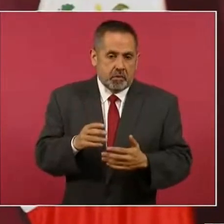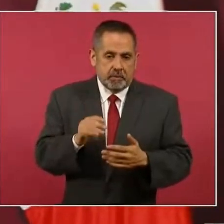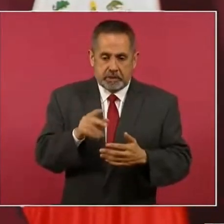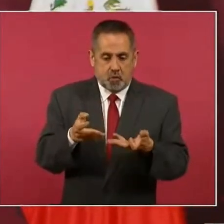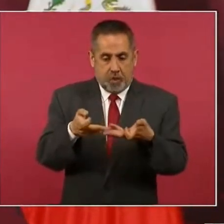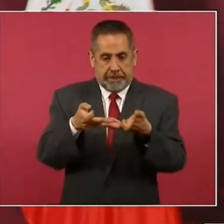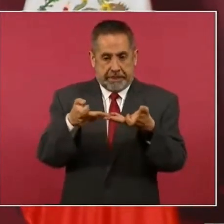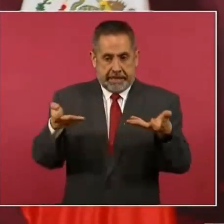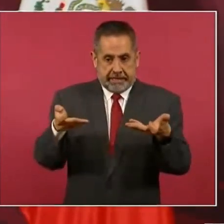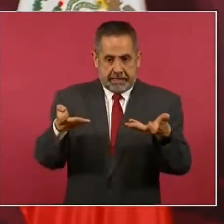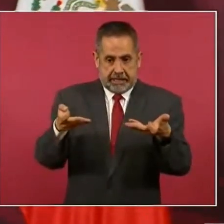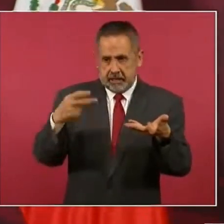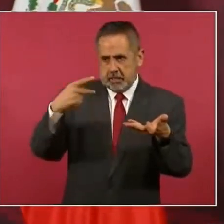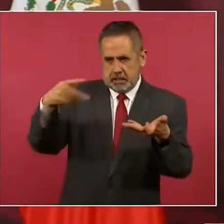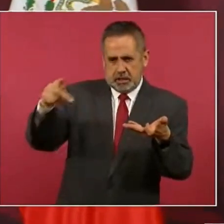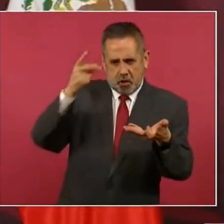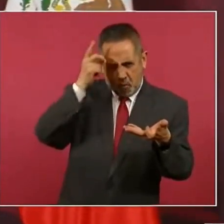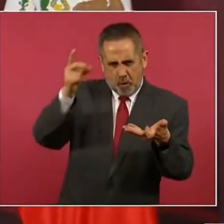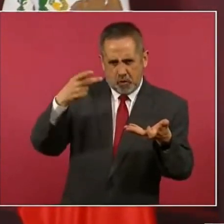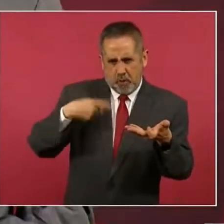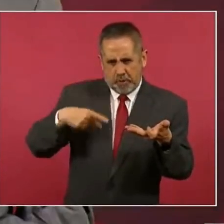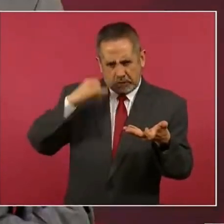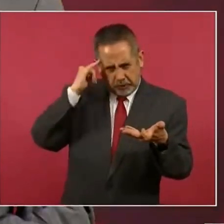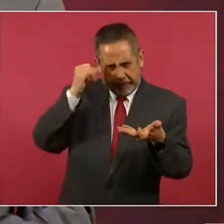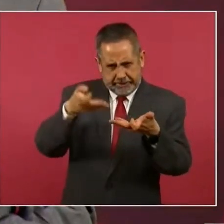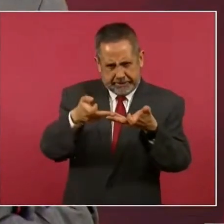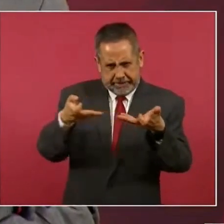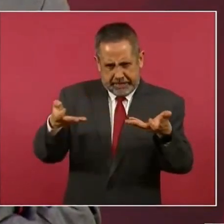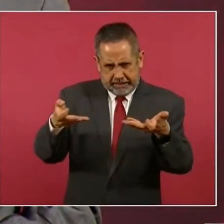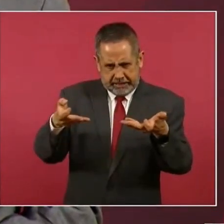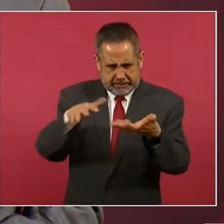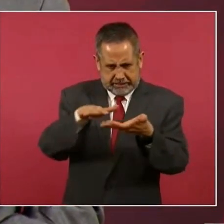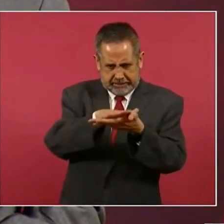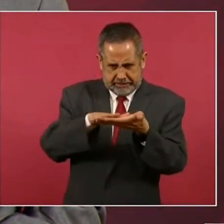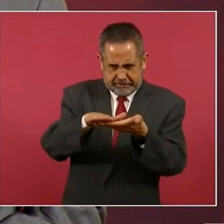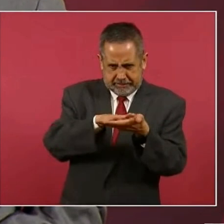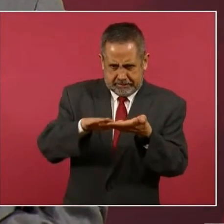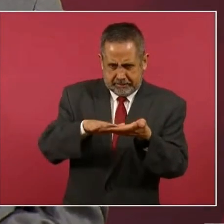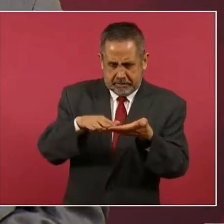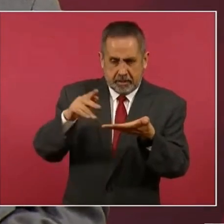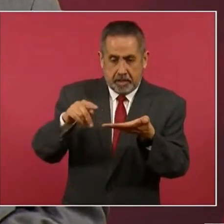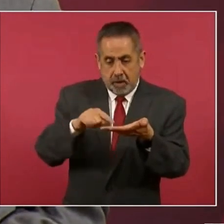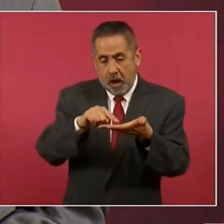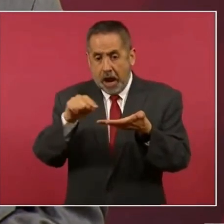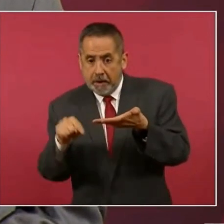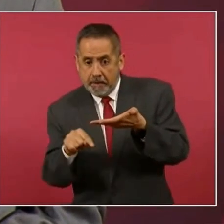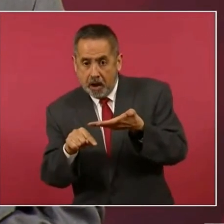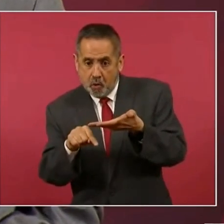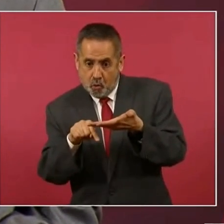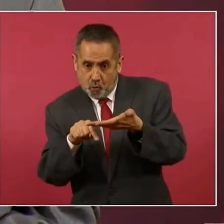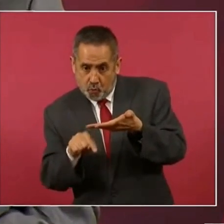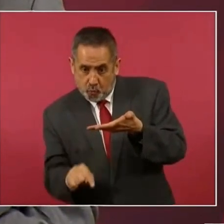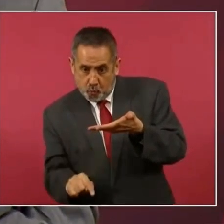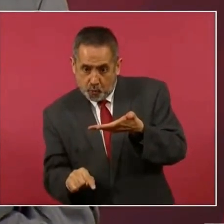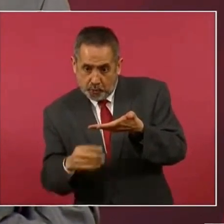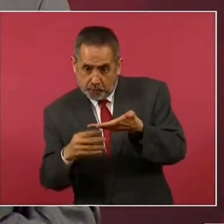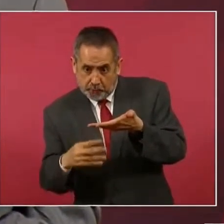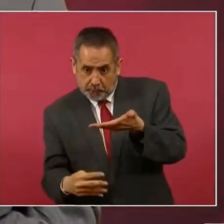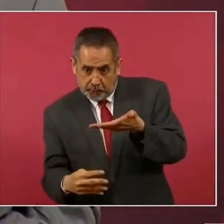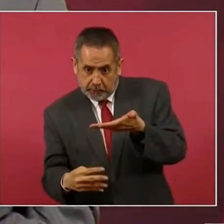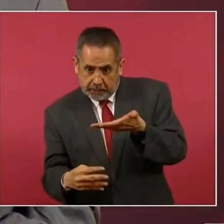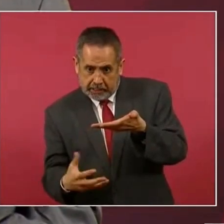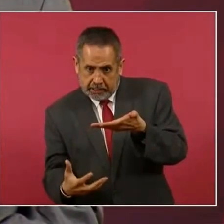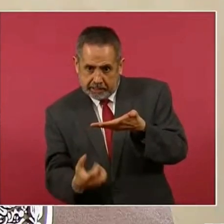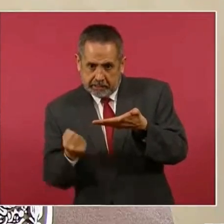la tierra es del propietario, los bienes del subsuelo son de la nación. Cambia la corona